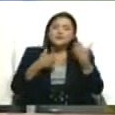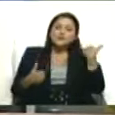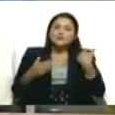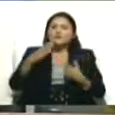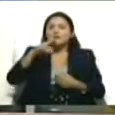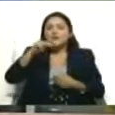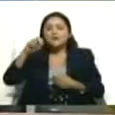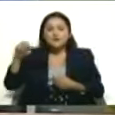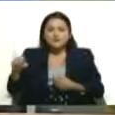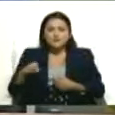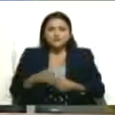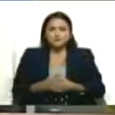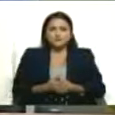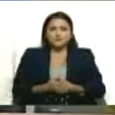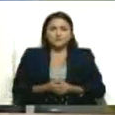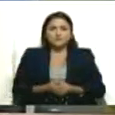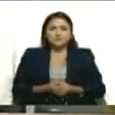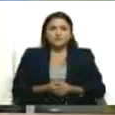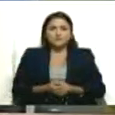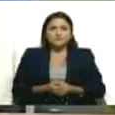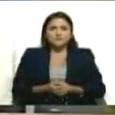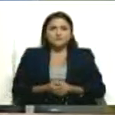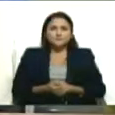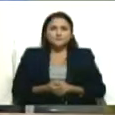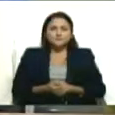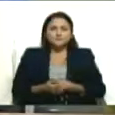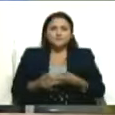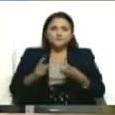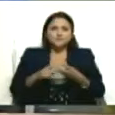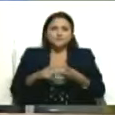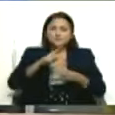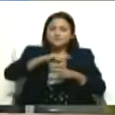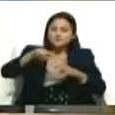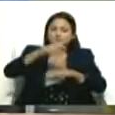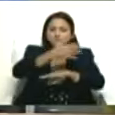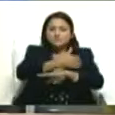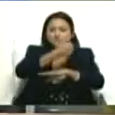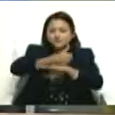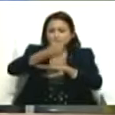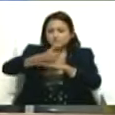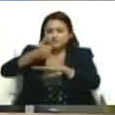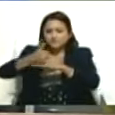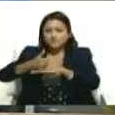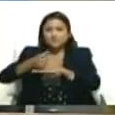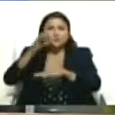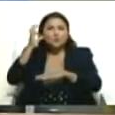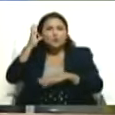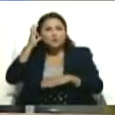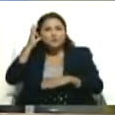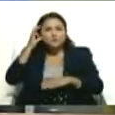del Consejo Nacional Electoral, rectores Rosalba Gil Pacheco,